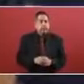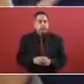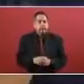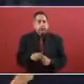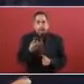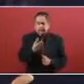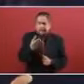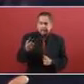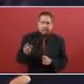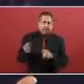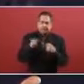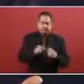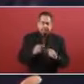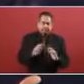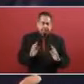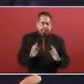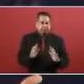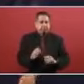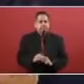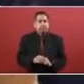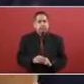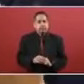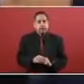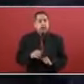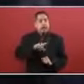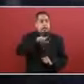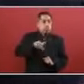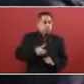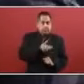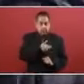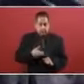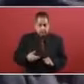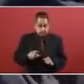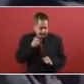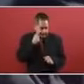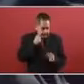las ternas y el Ejecutivo